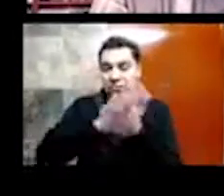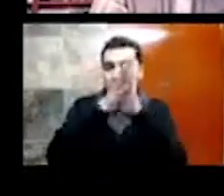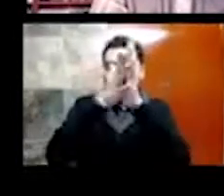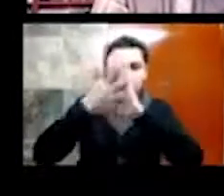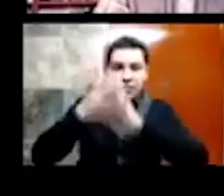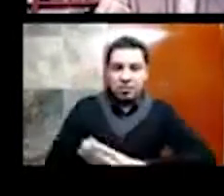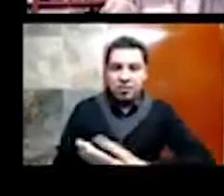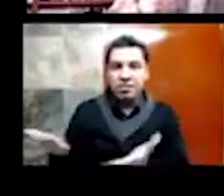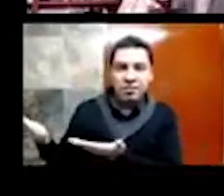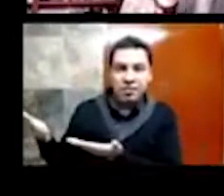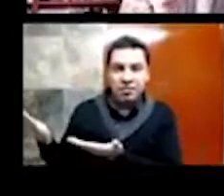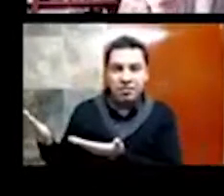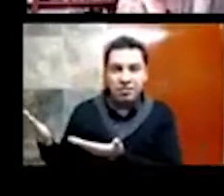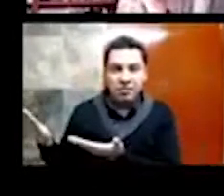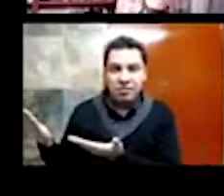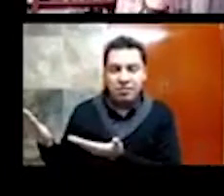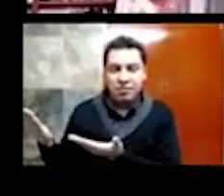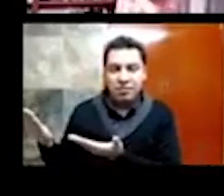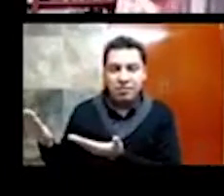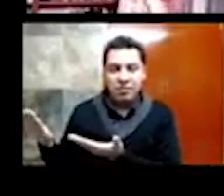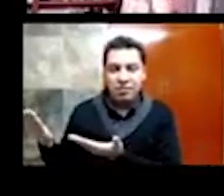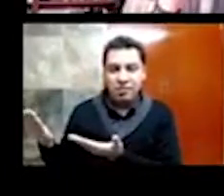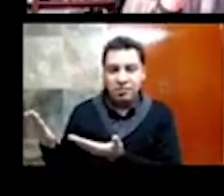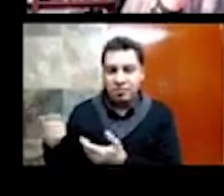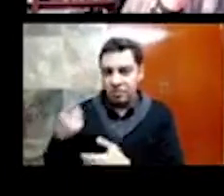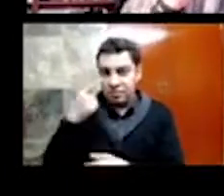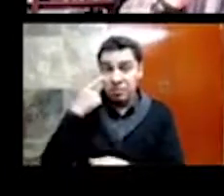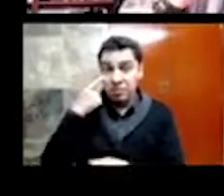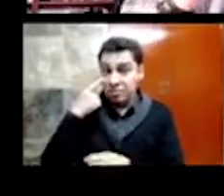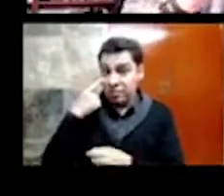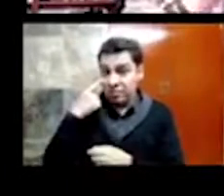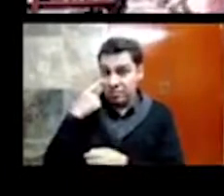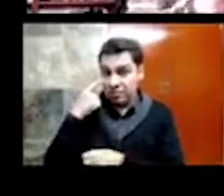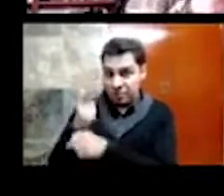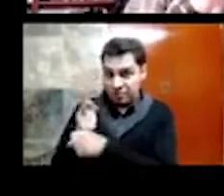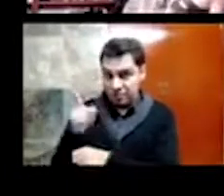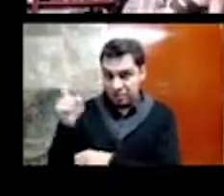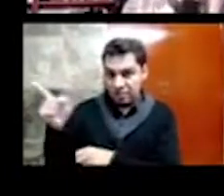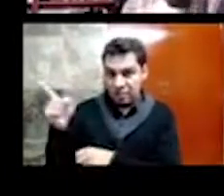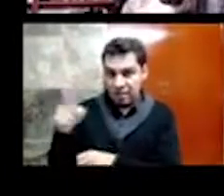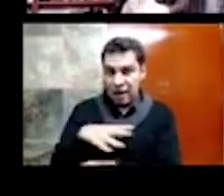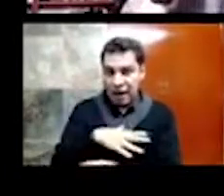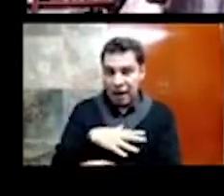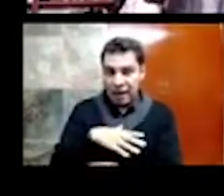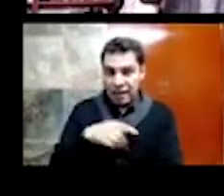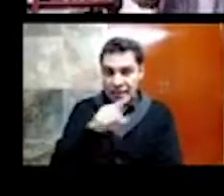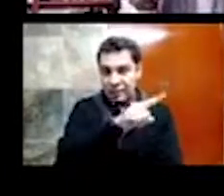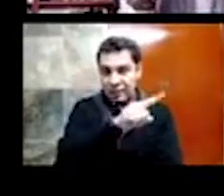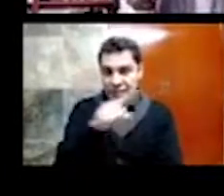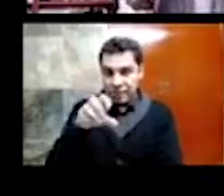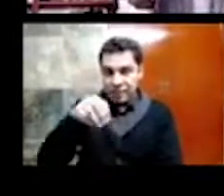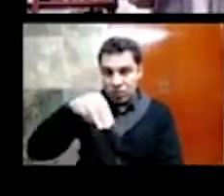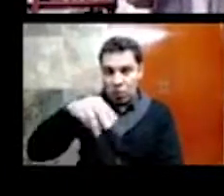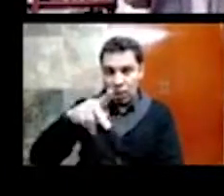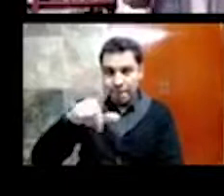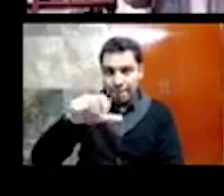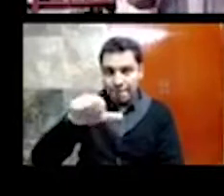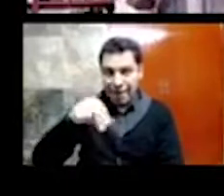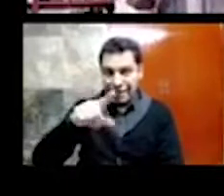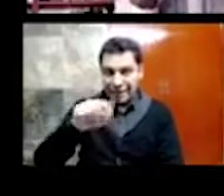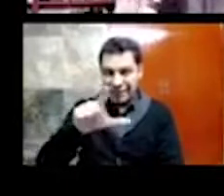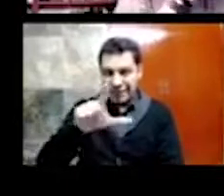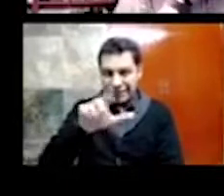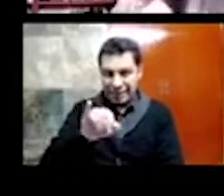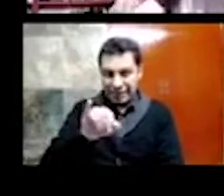Y donde, no pierdan de vista, aparece el Zompantli en un lugar donde no está